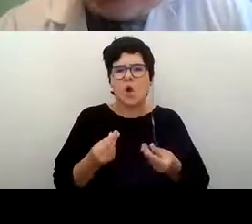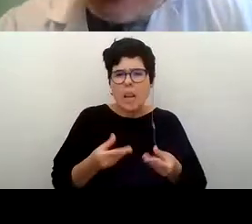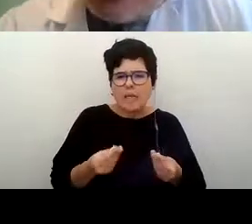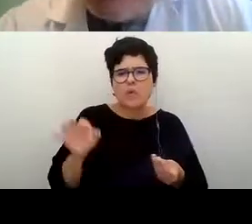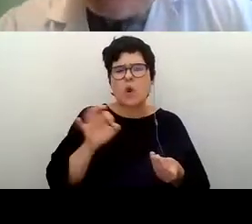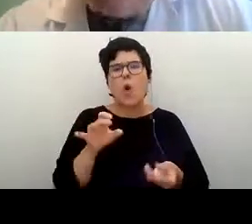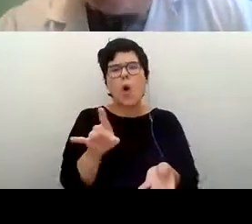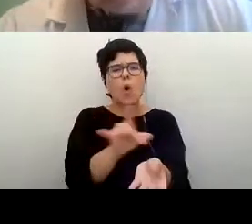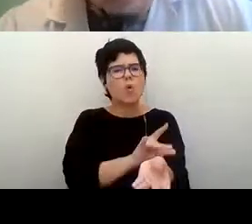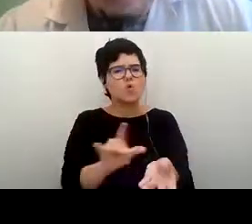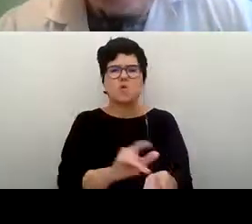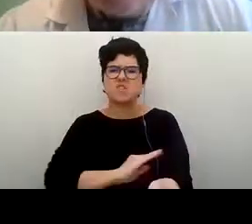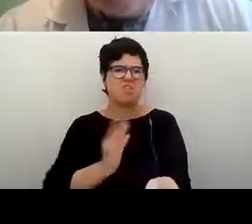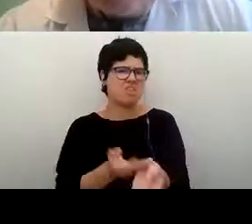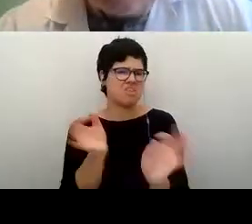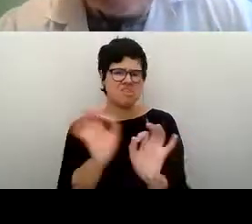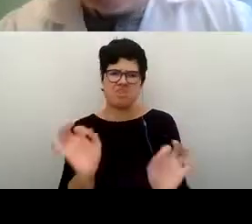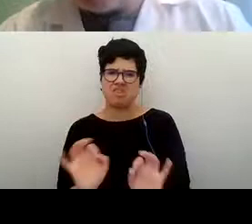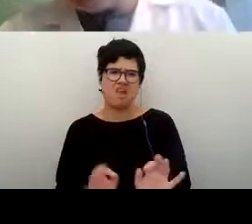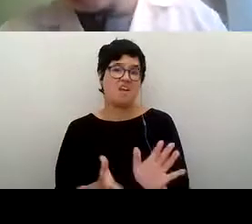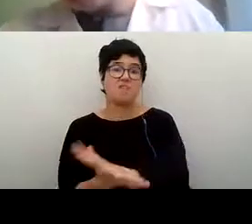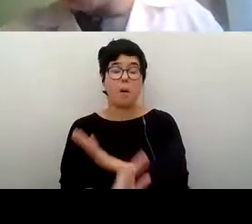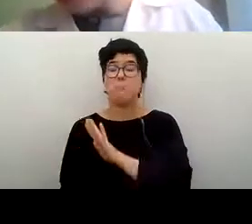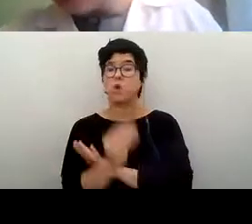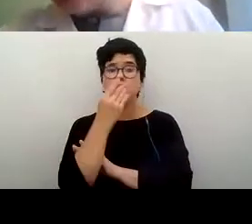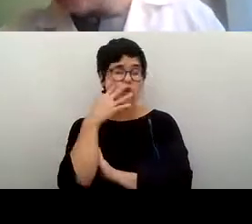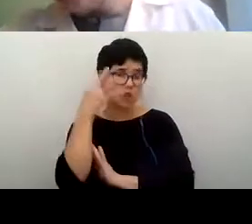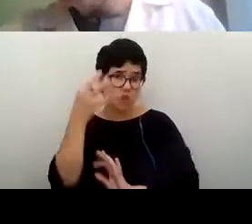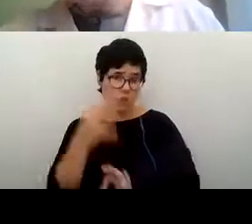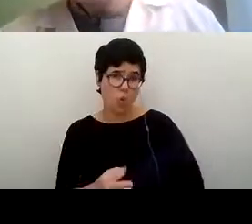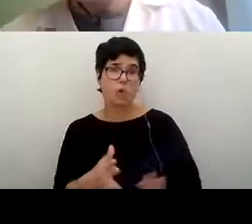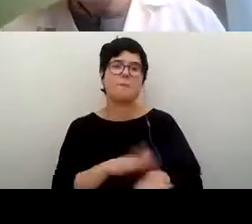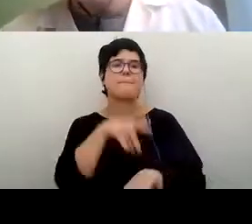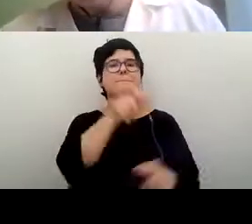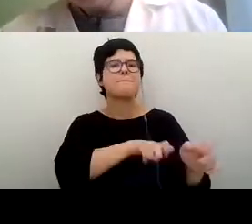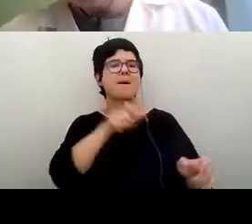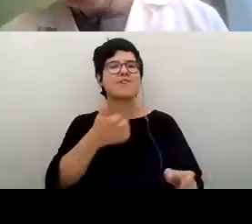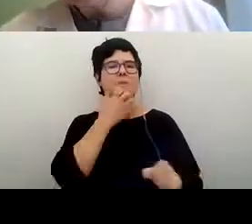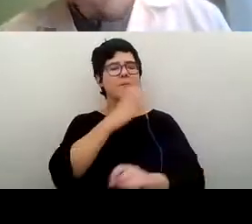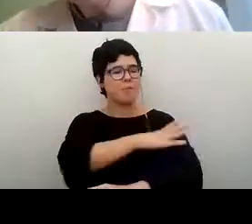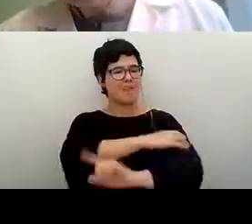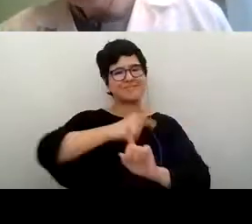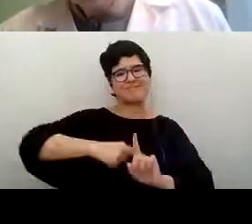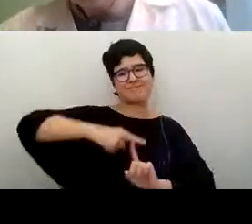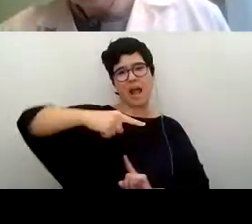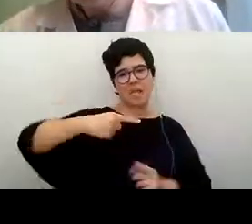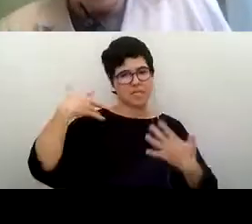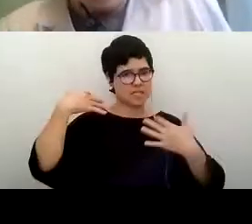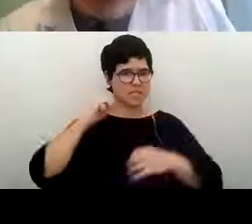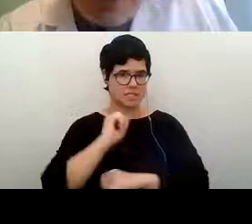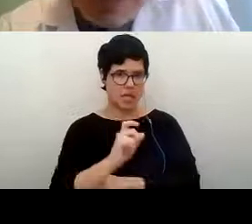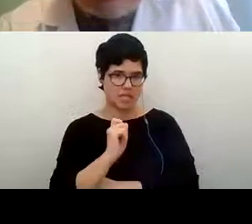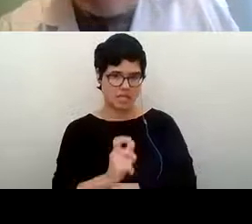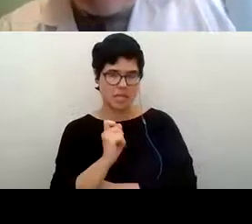tanto, sería un producto que es completamente seguro en pacientes hipertensos. En estos no